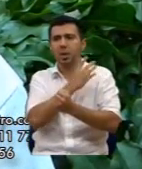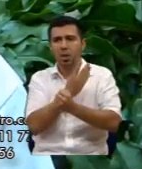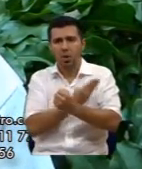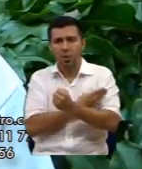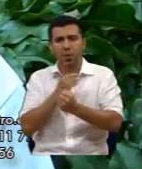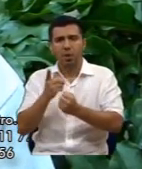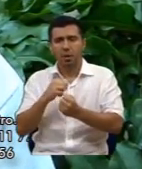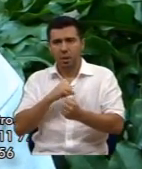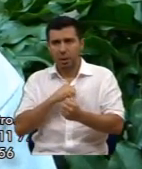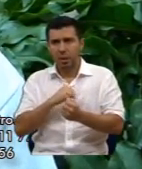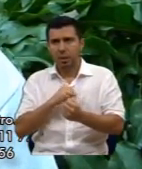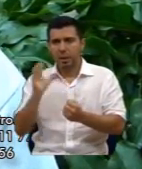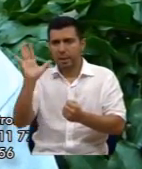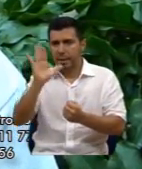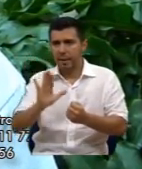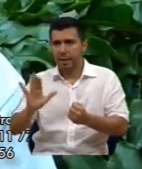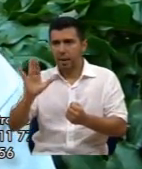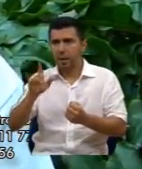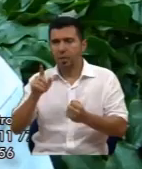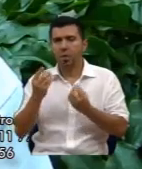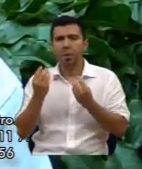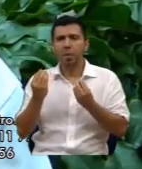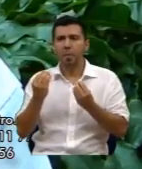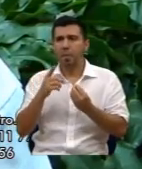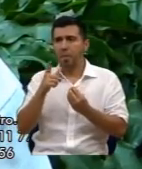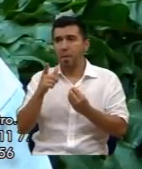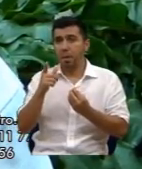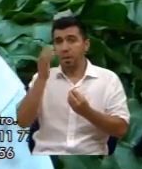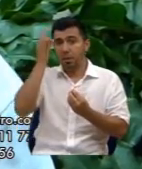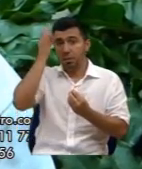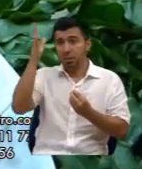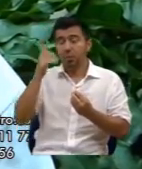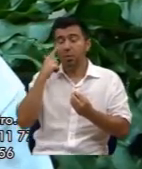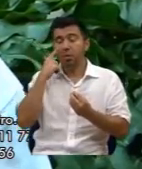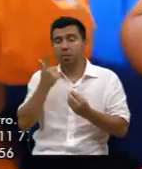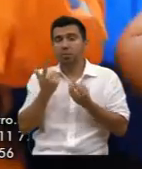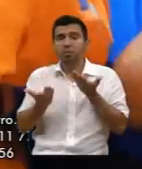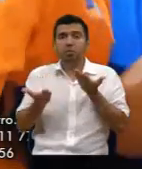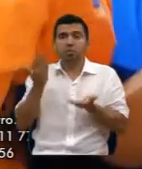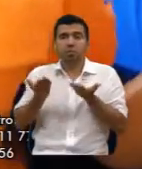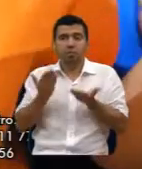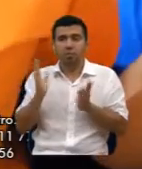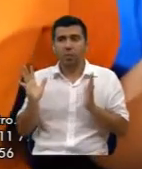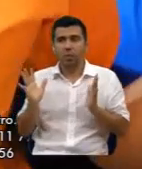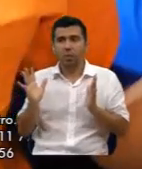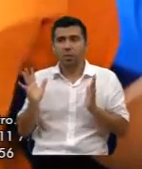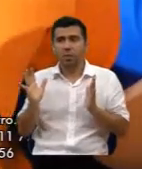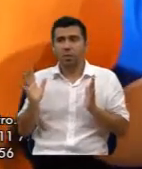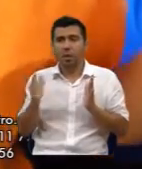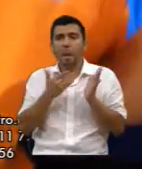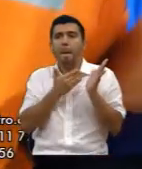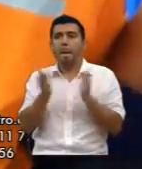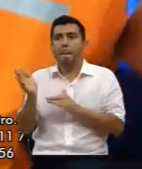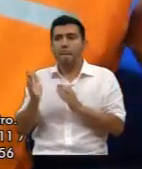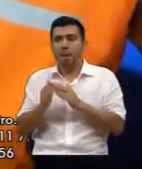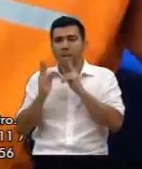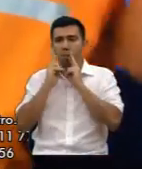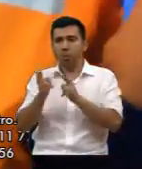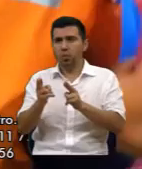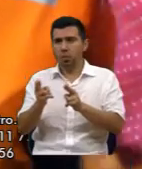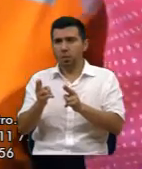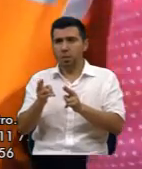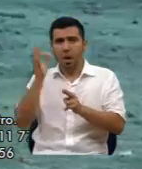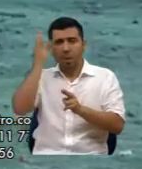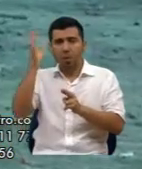capacidades que existen en territorio para ante una posible plan de respuesta que se pueda dar por